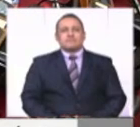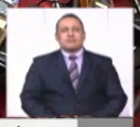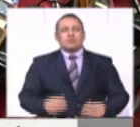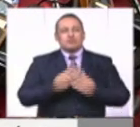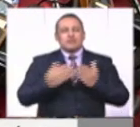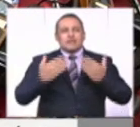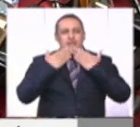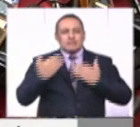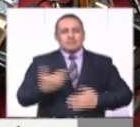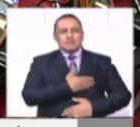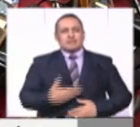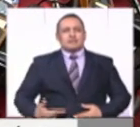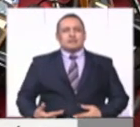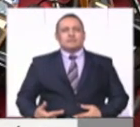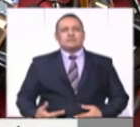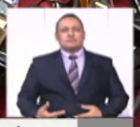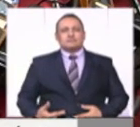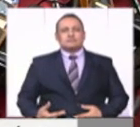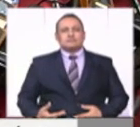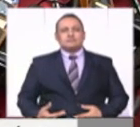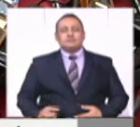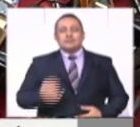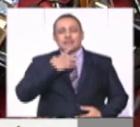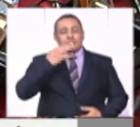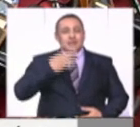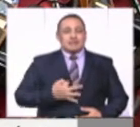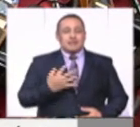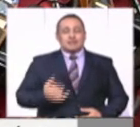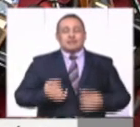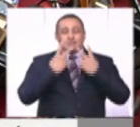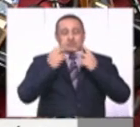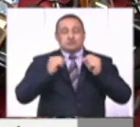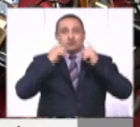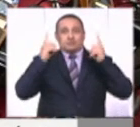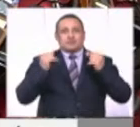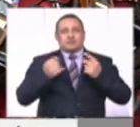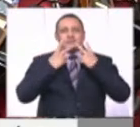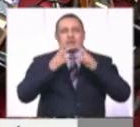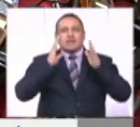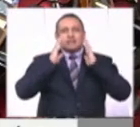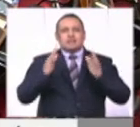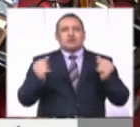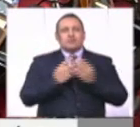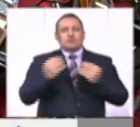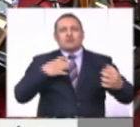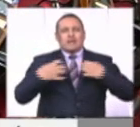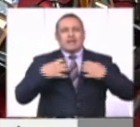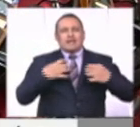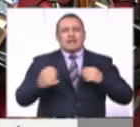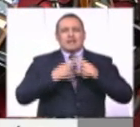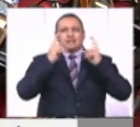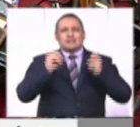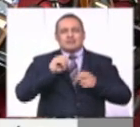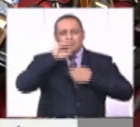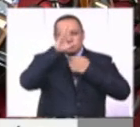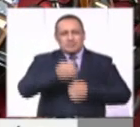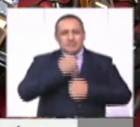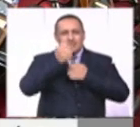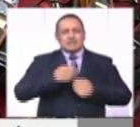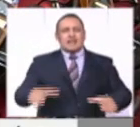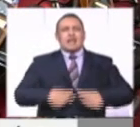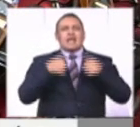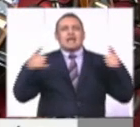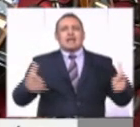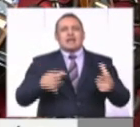Gracias señor presidente la verdad es que me extraña bastante escuchar tanta queja sobre el tema de la minería la gran